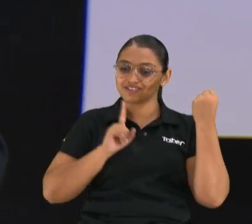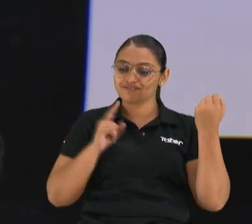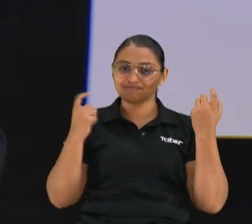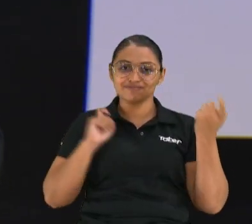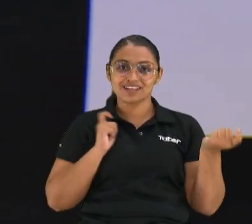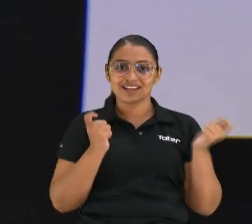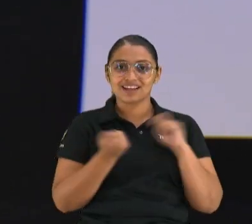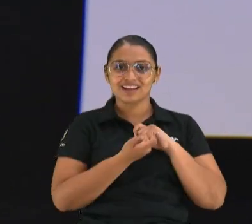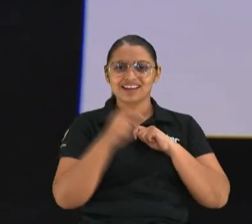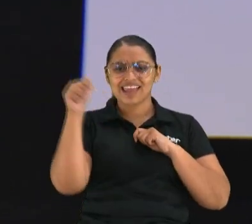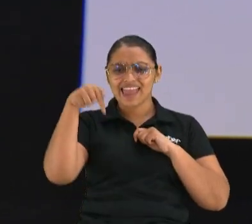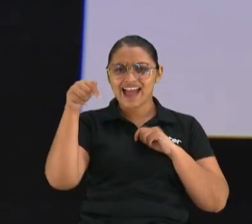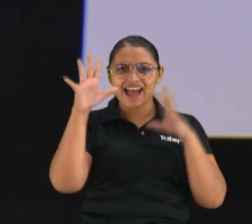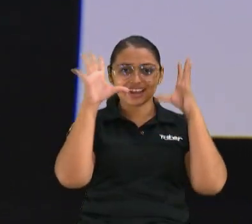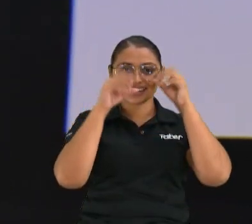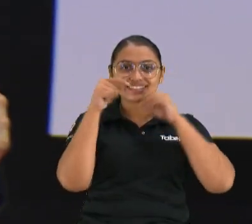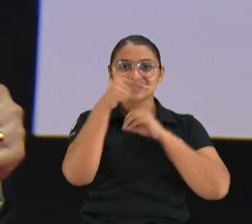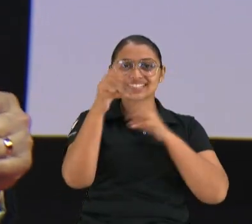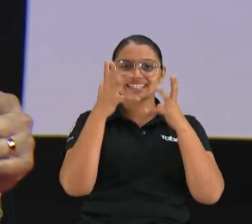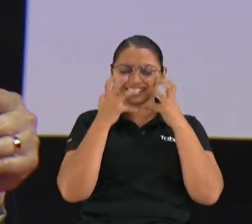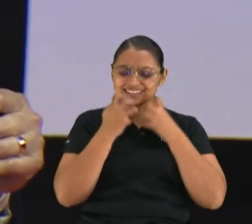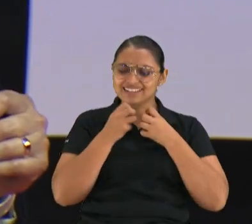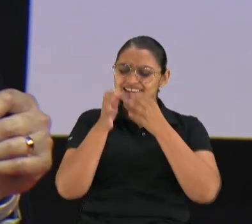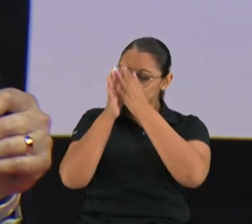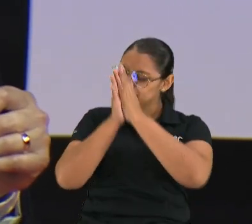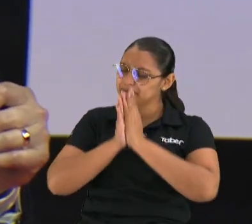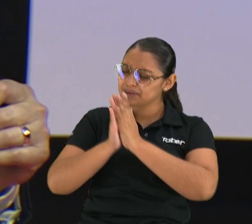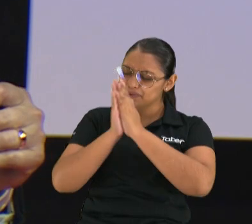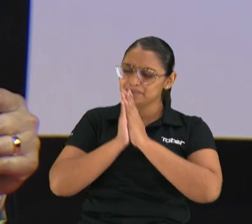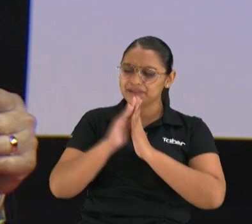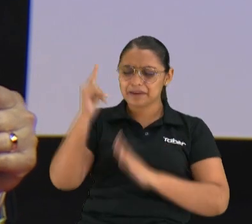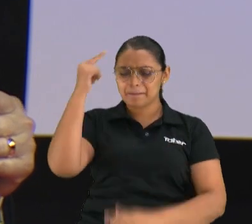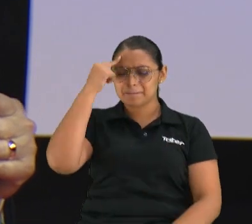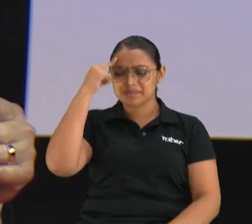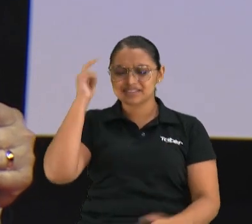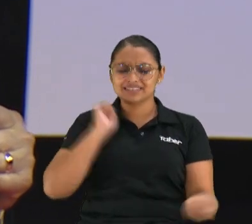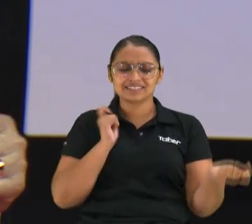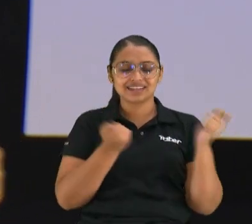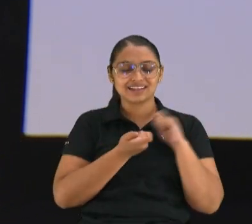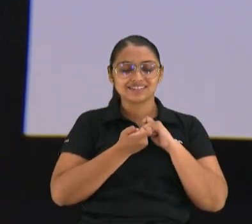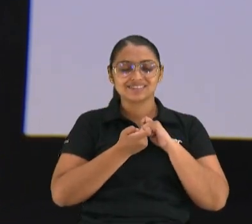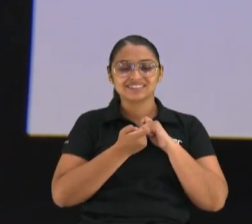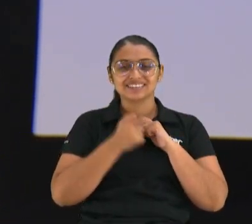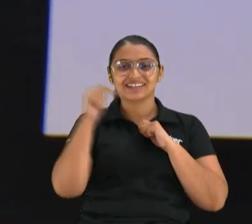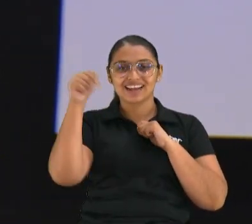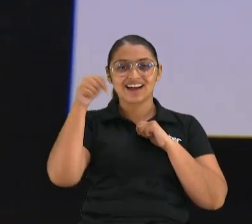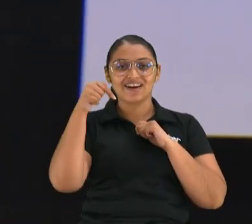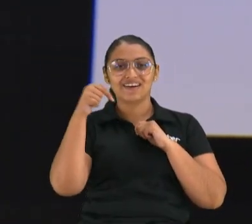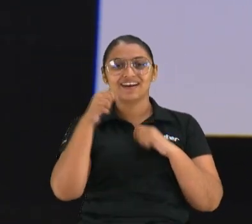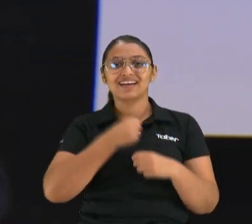Señor ese milagro en su vida Póngase de pie mientras cantamos esa alabanza tan linda yo te busco es así